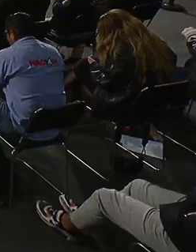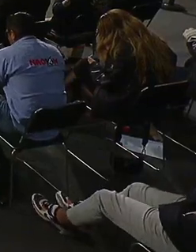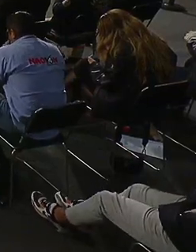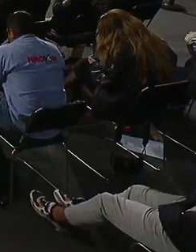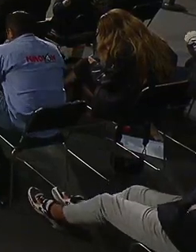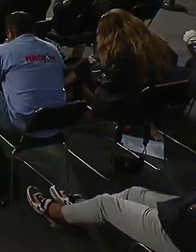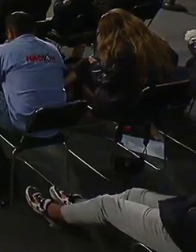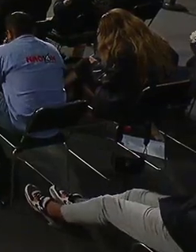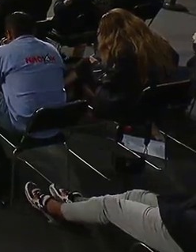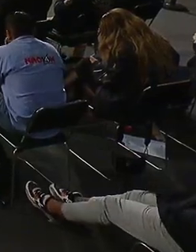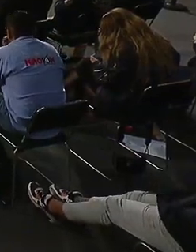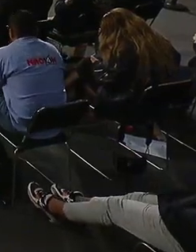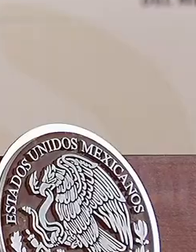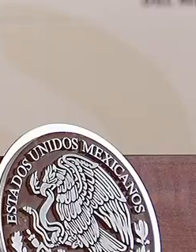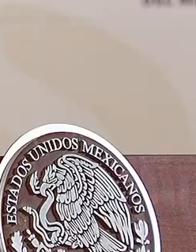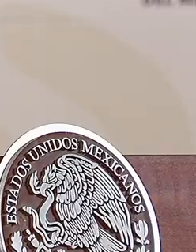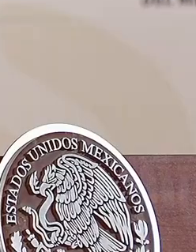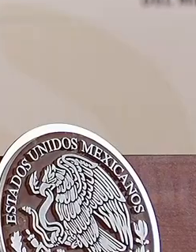lo de